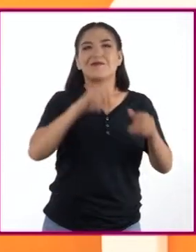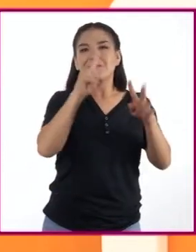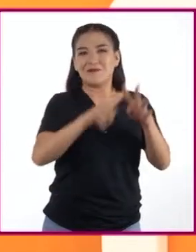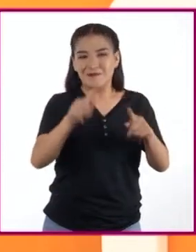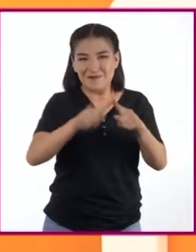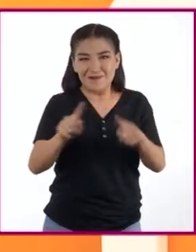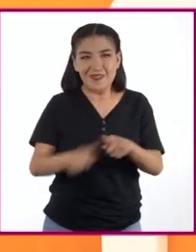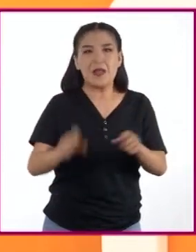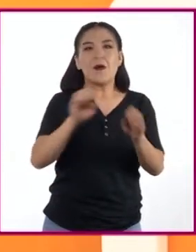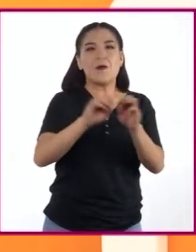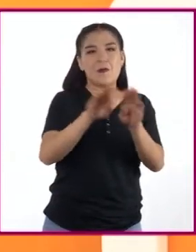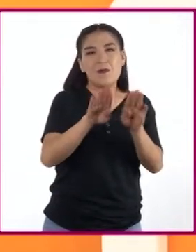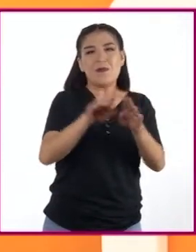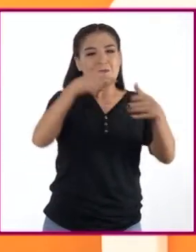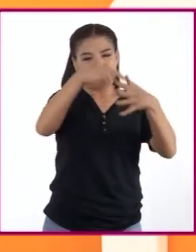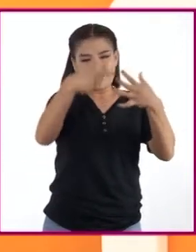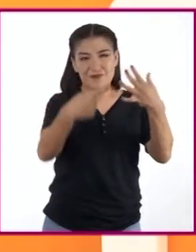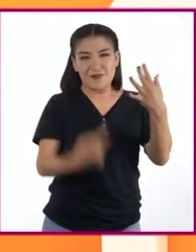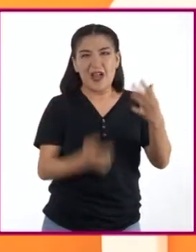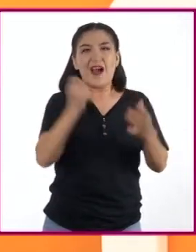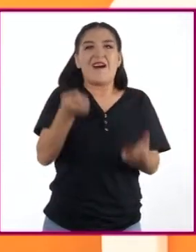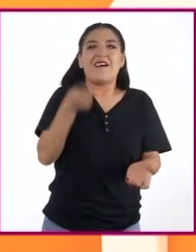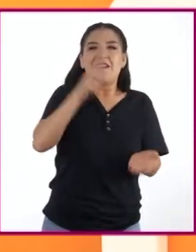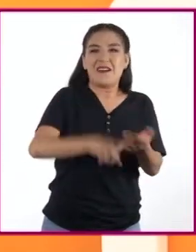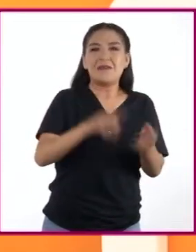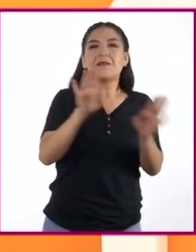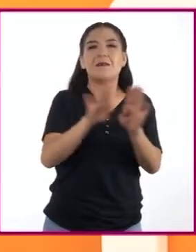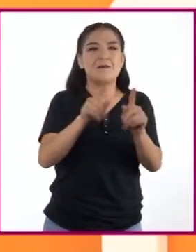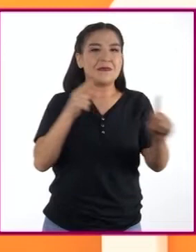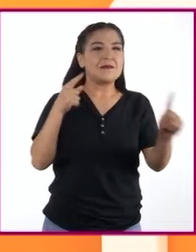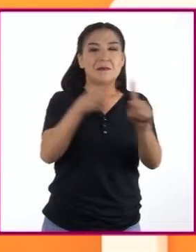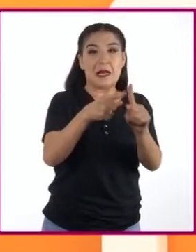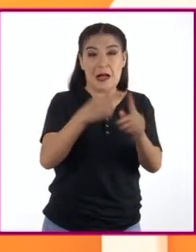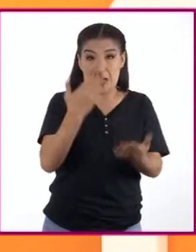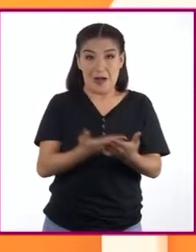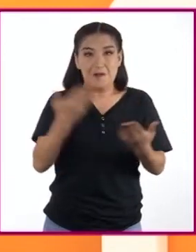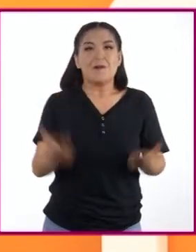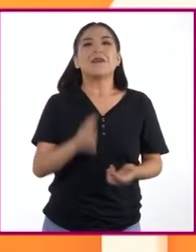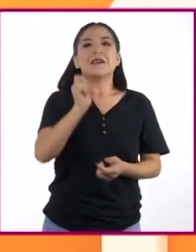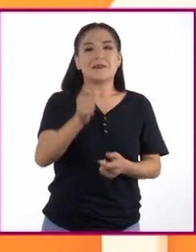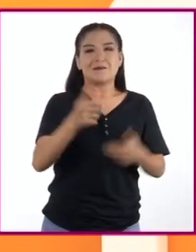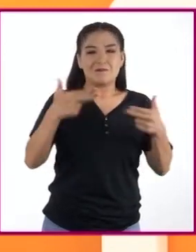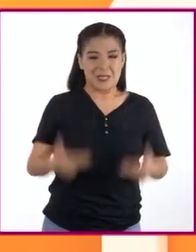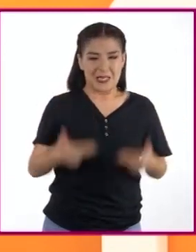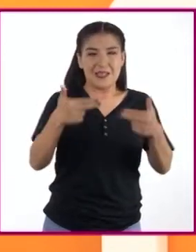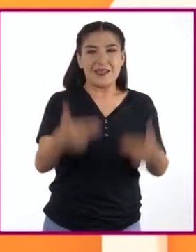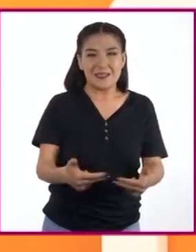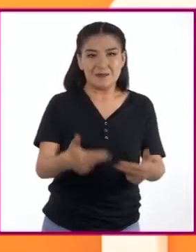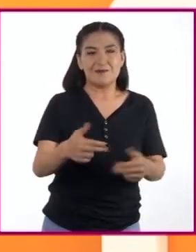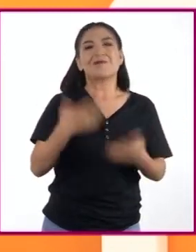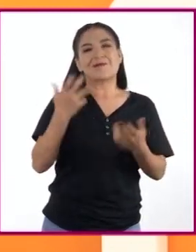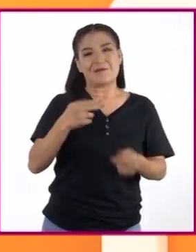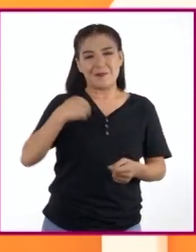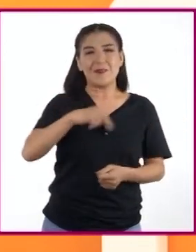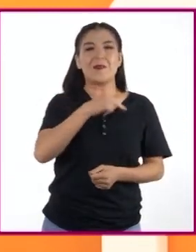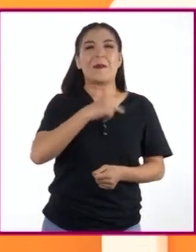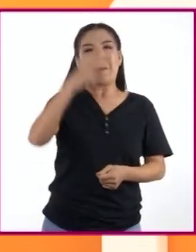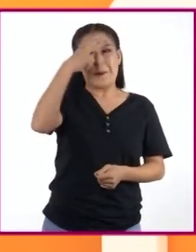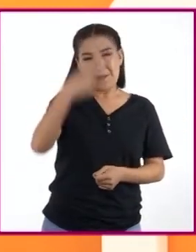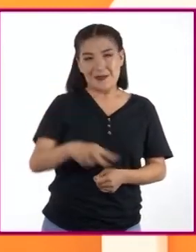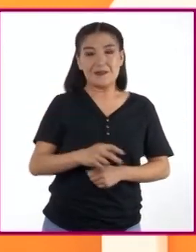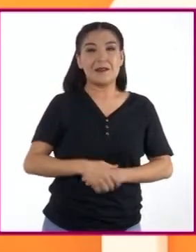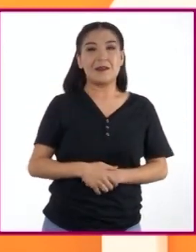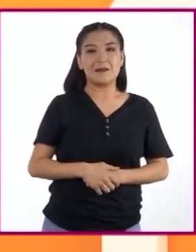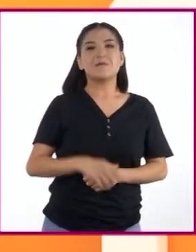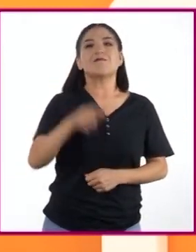expresiones culturales que la definieron y actualmente son herencia de nosotros, los mexicanos. Como